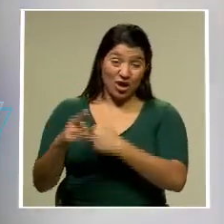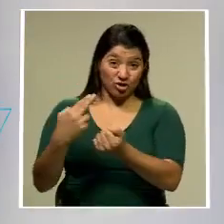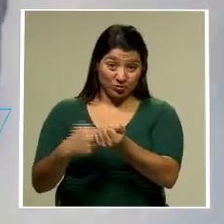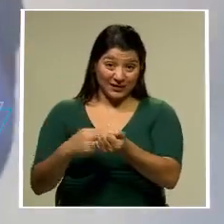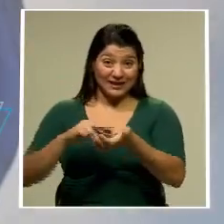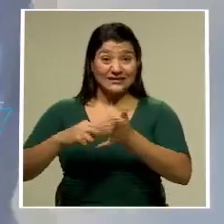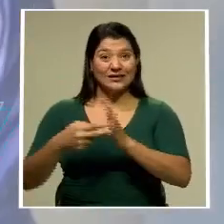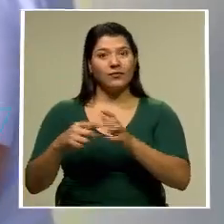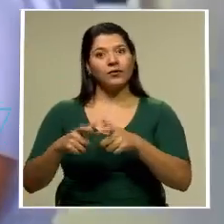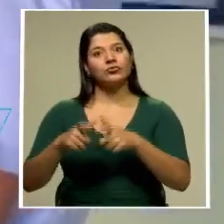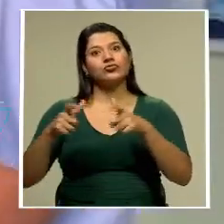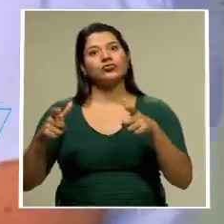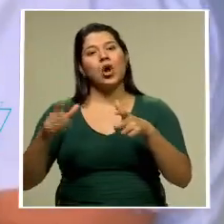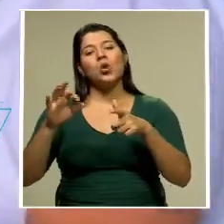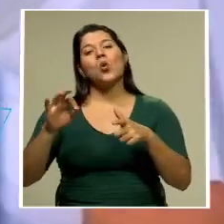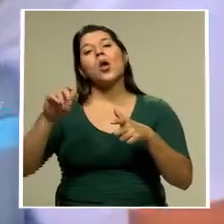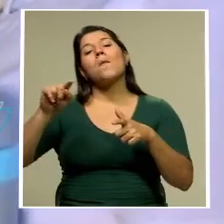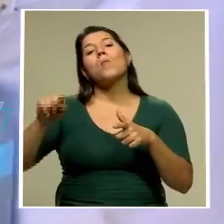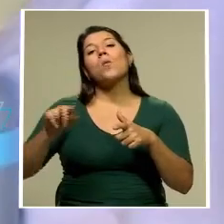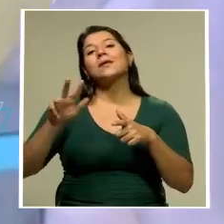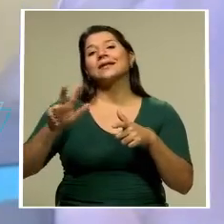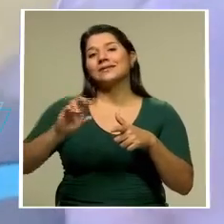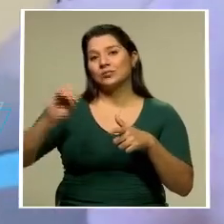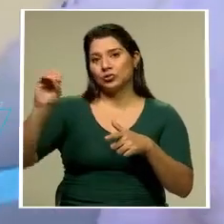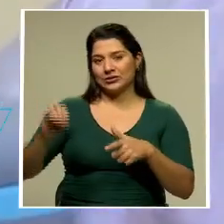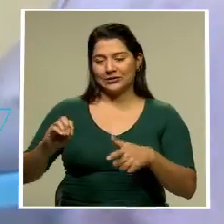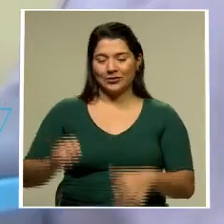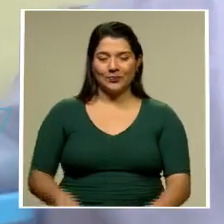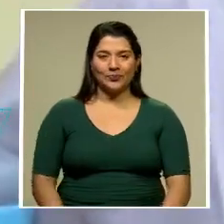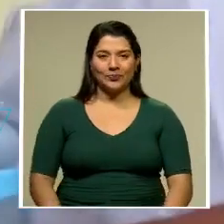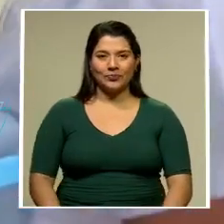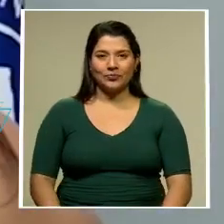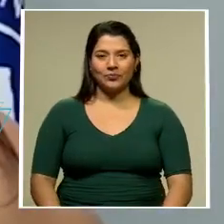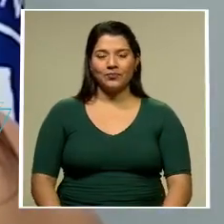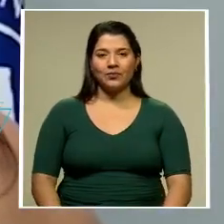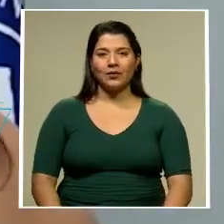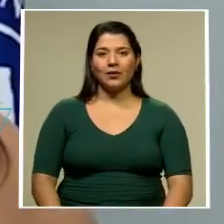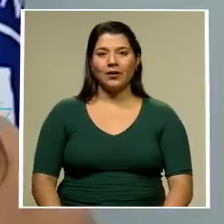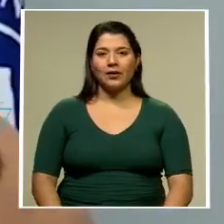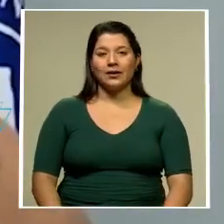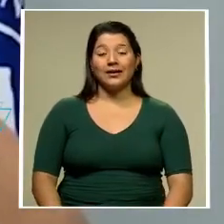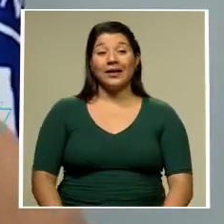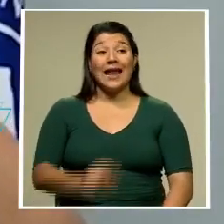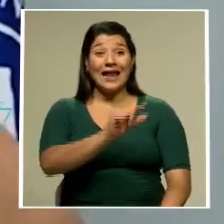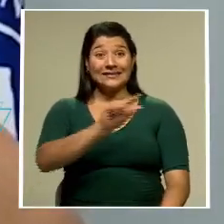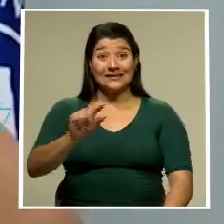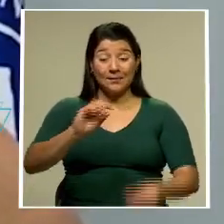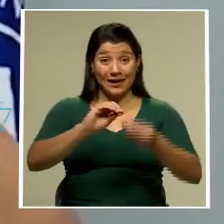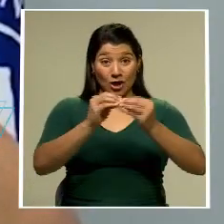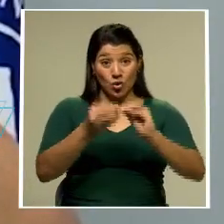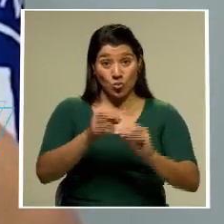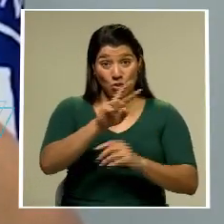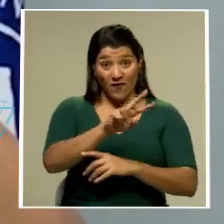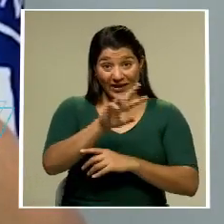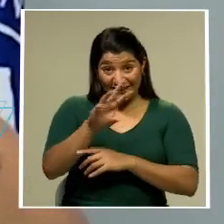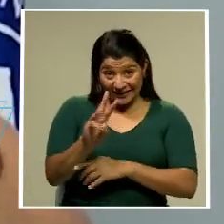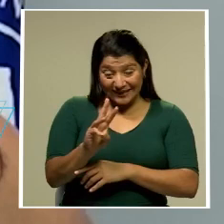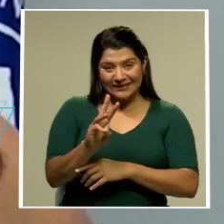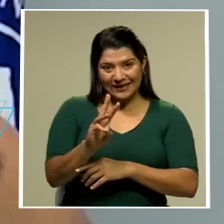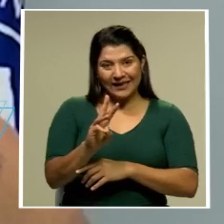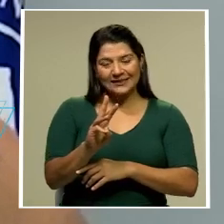del 9,3% de nuevos ingresos hospitalarios. En la semana epidemiológica 26 se